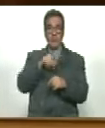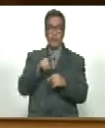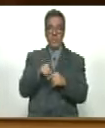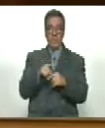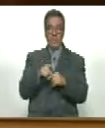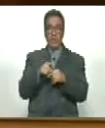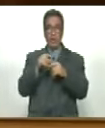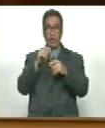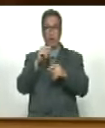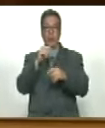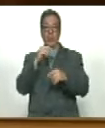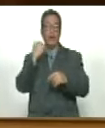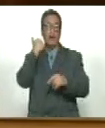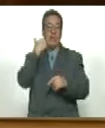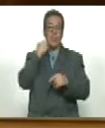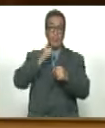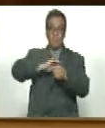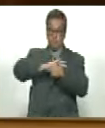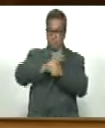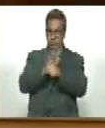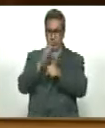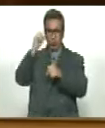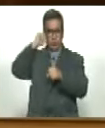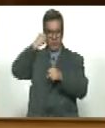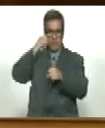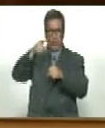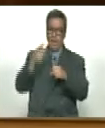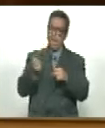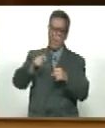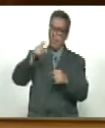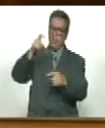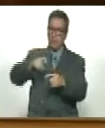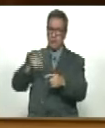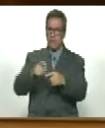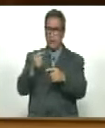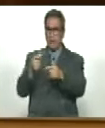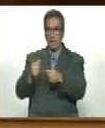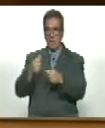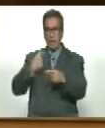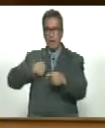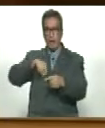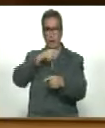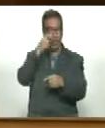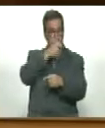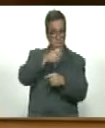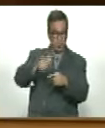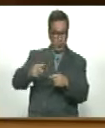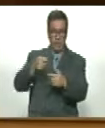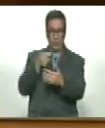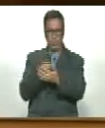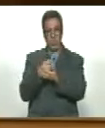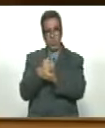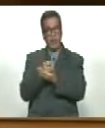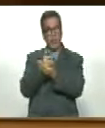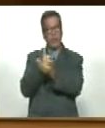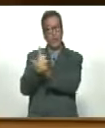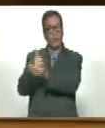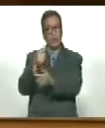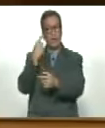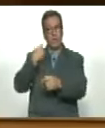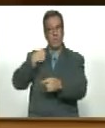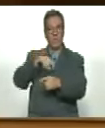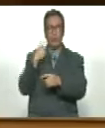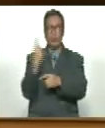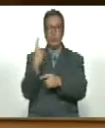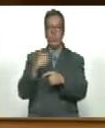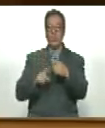por la pandemia, cuando más necesitábamos de recursos para atender a nuestro pueblo, solamente